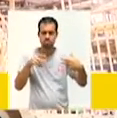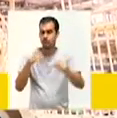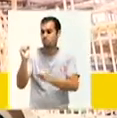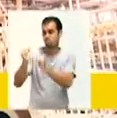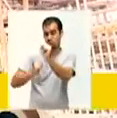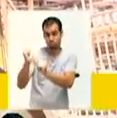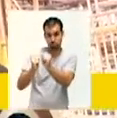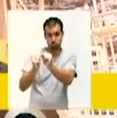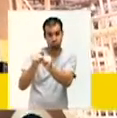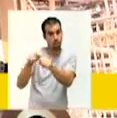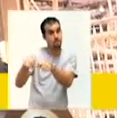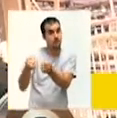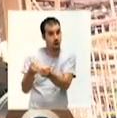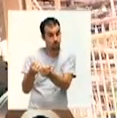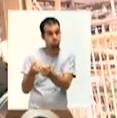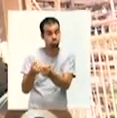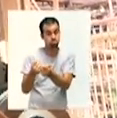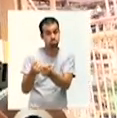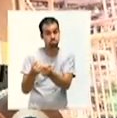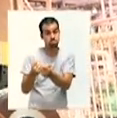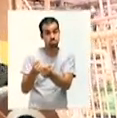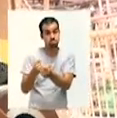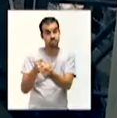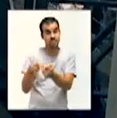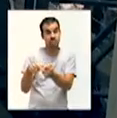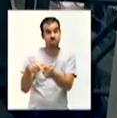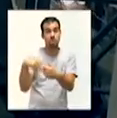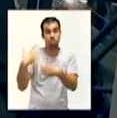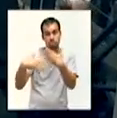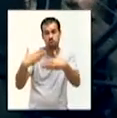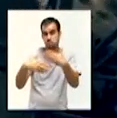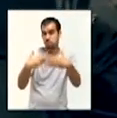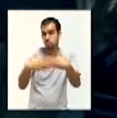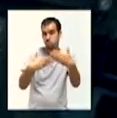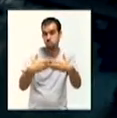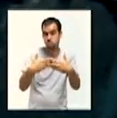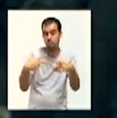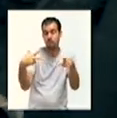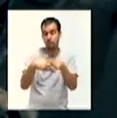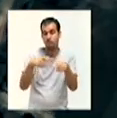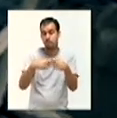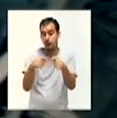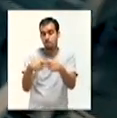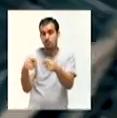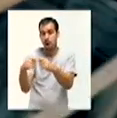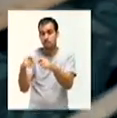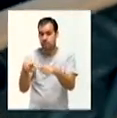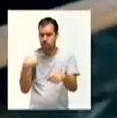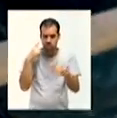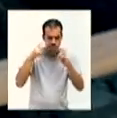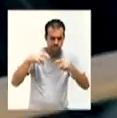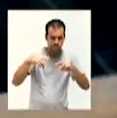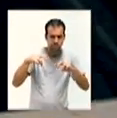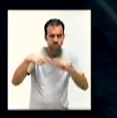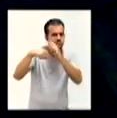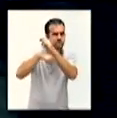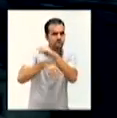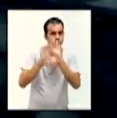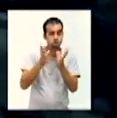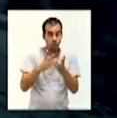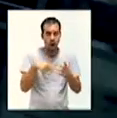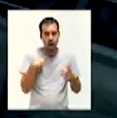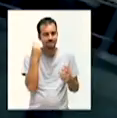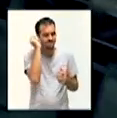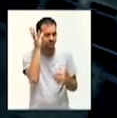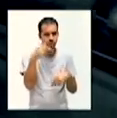pieza de un entrego de una bomba BCA, la cual debido a los problemas que estaba presentando, se hizo un